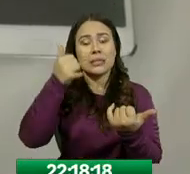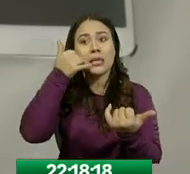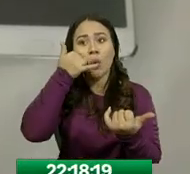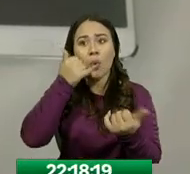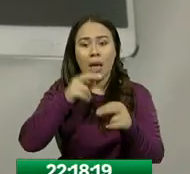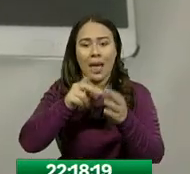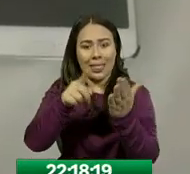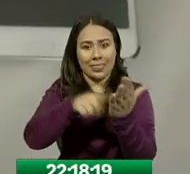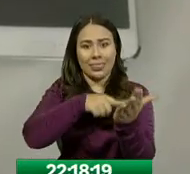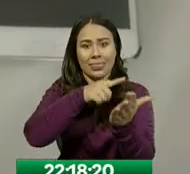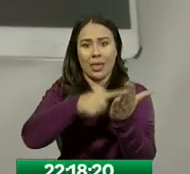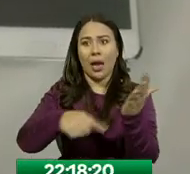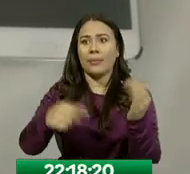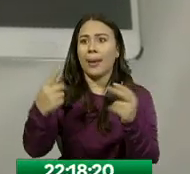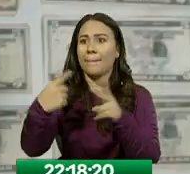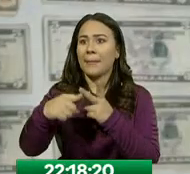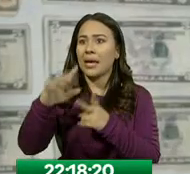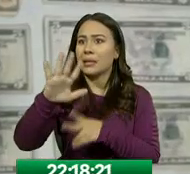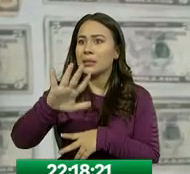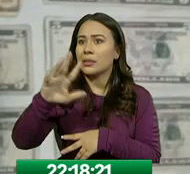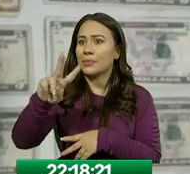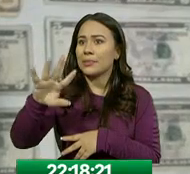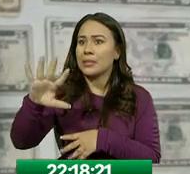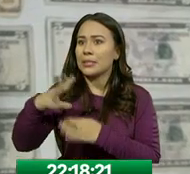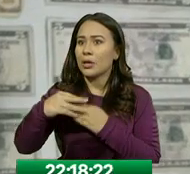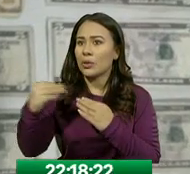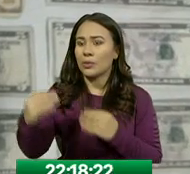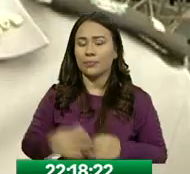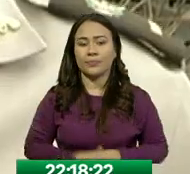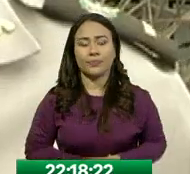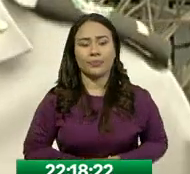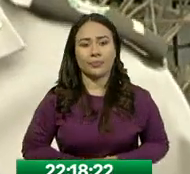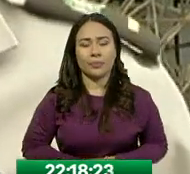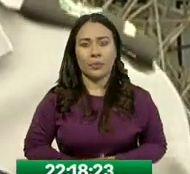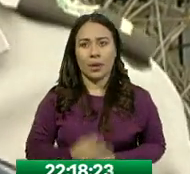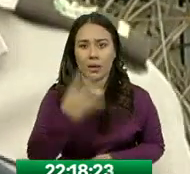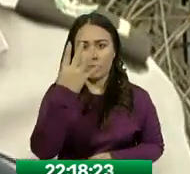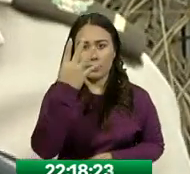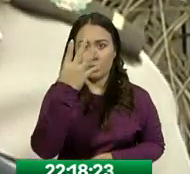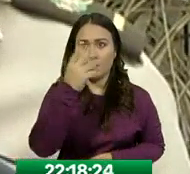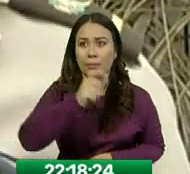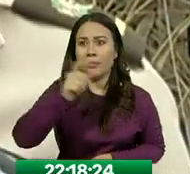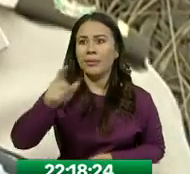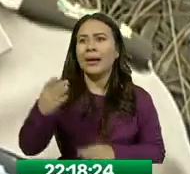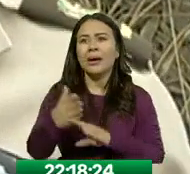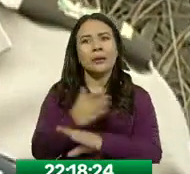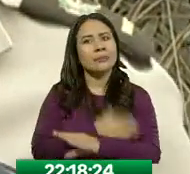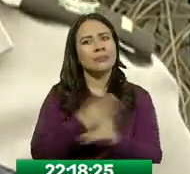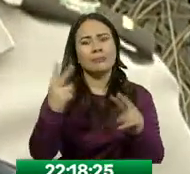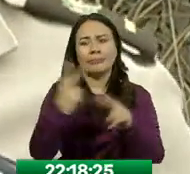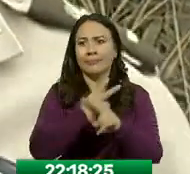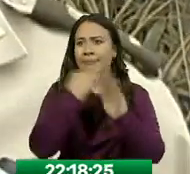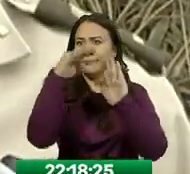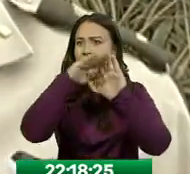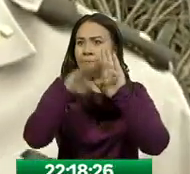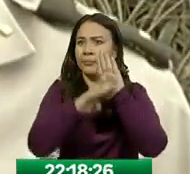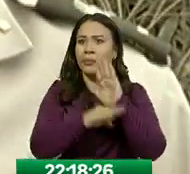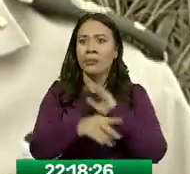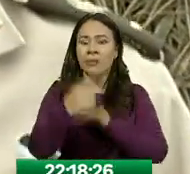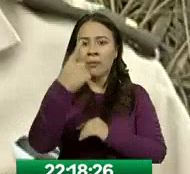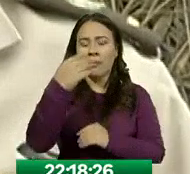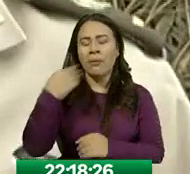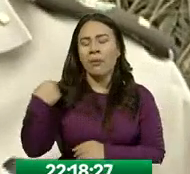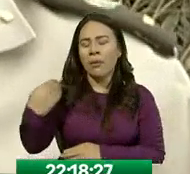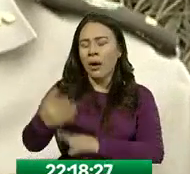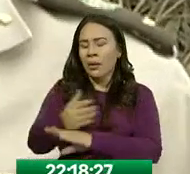una tablet y $525. De los cuatro hay dos personas que tienen antecedentes. Una de ellas por